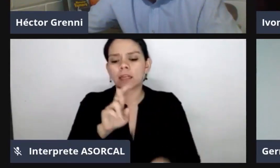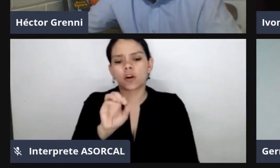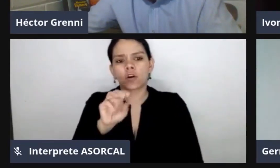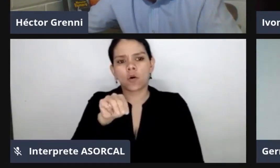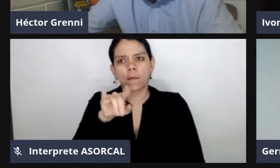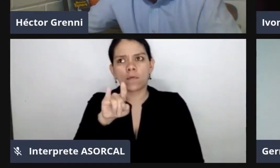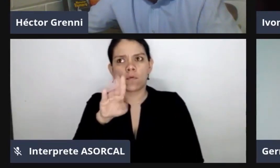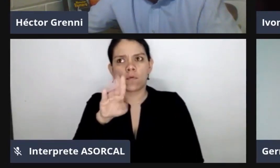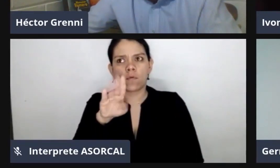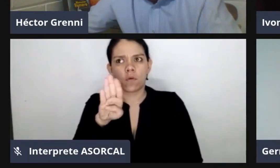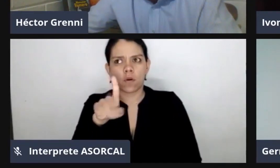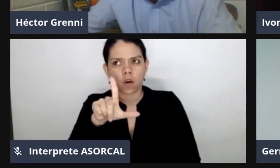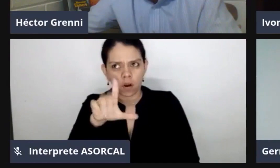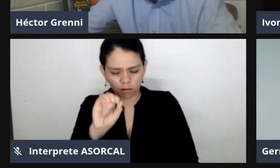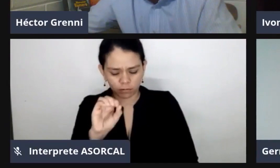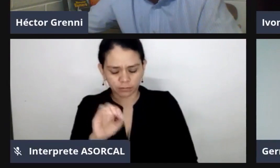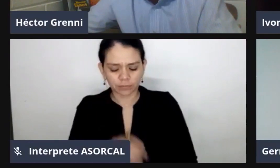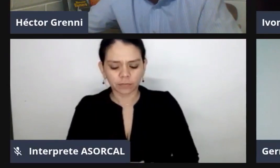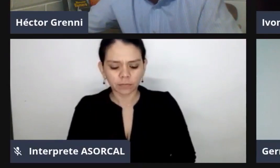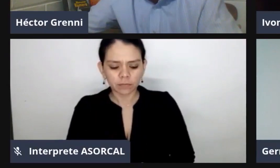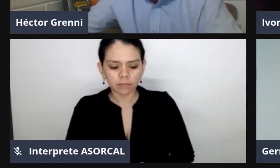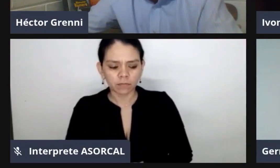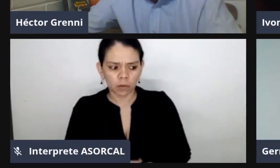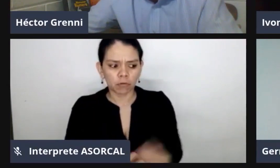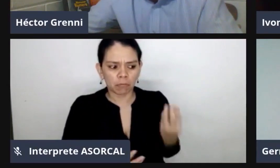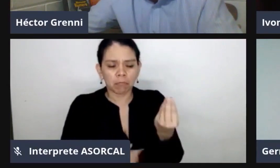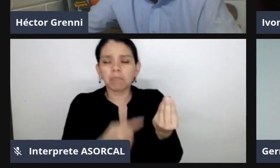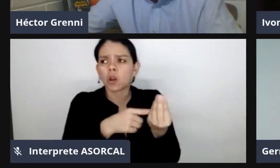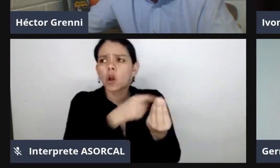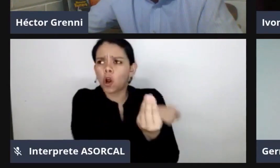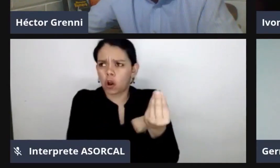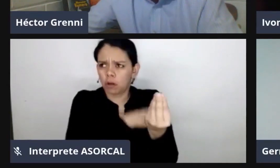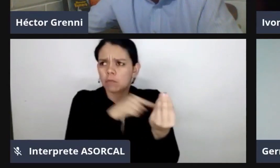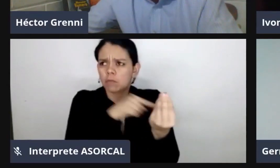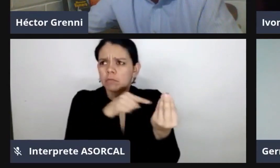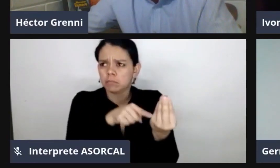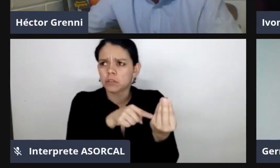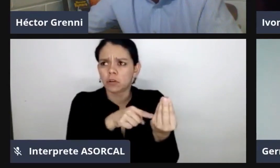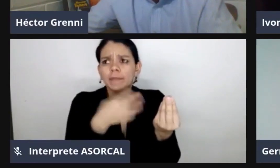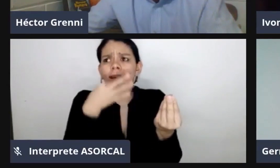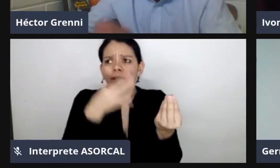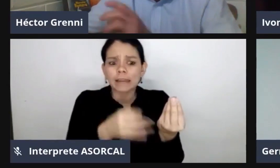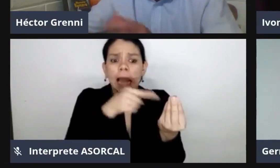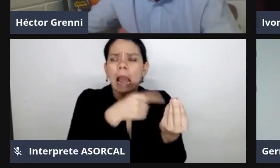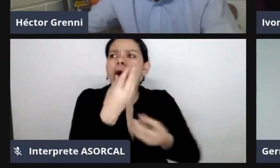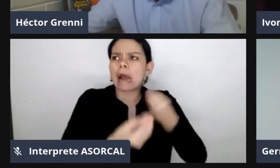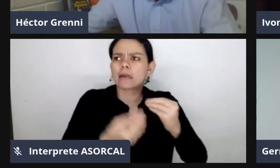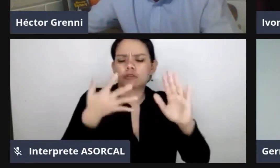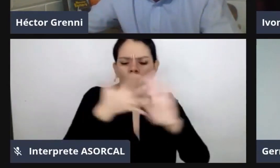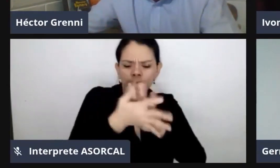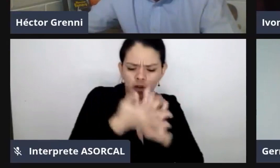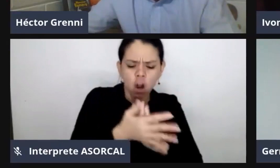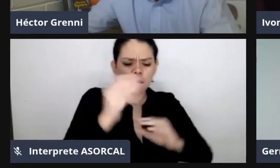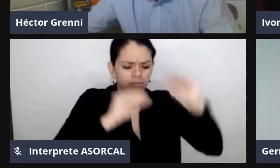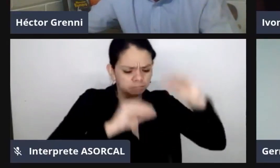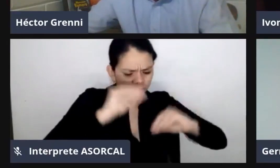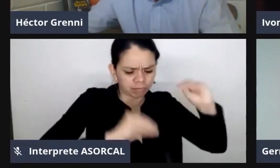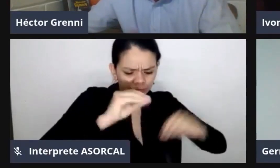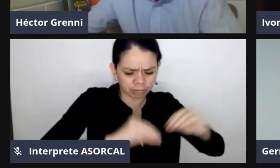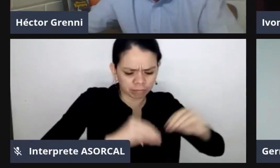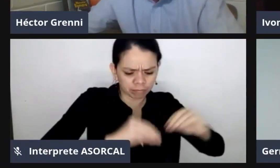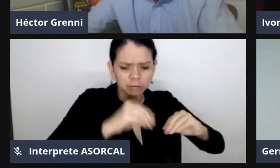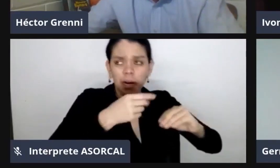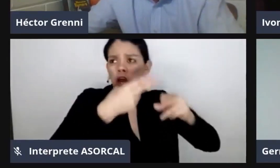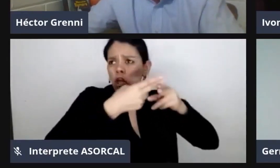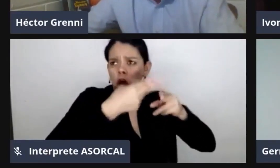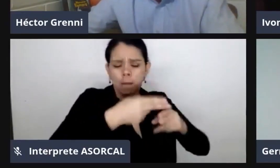La Comisión de la Verdad emitió un informe con nombres muy claros. Los 2 o 3 días de que